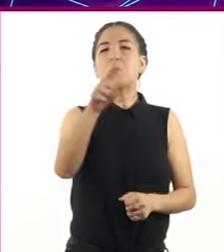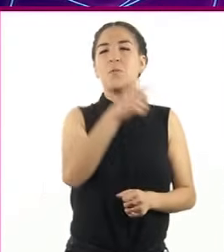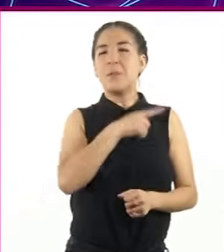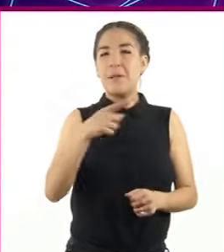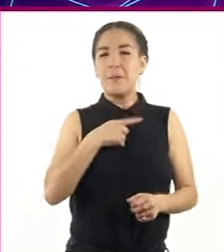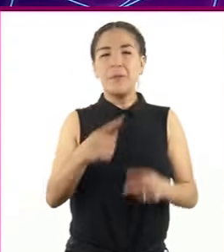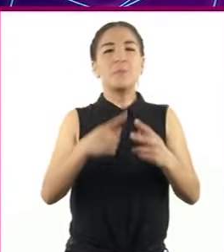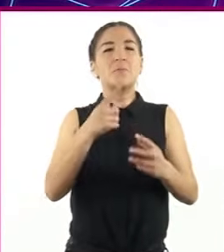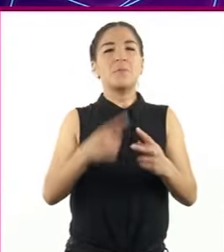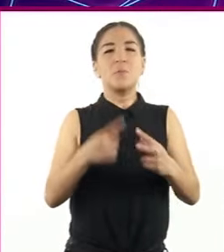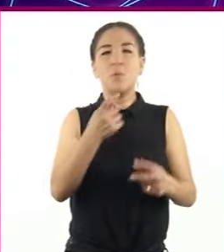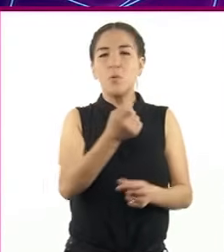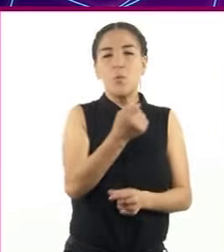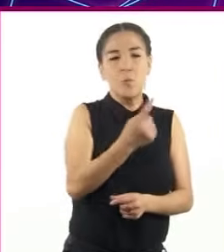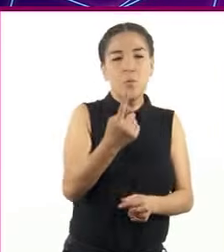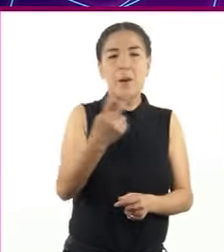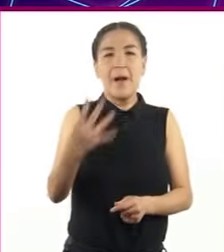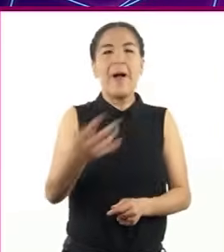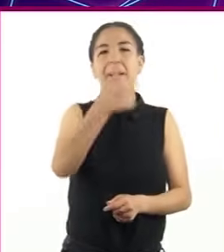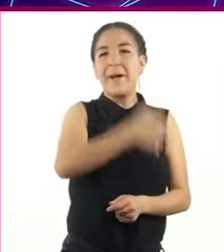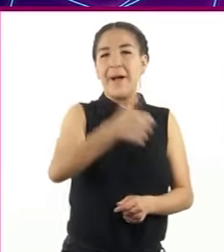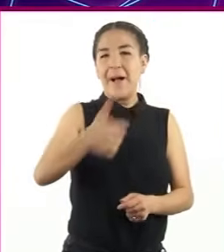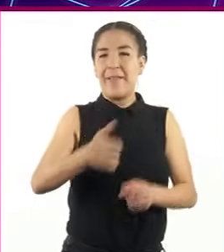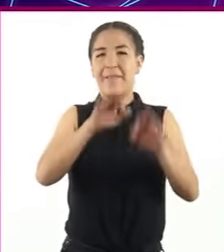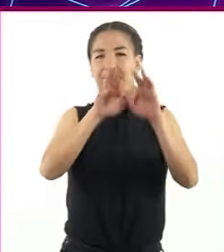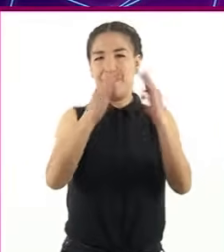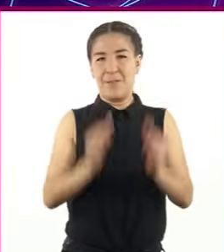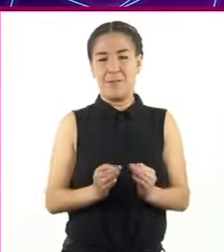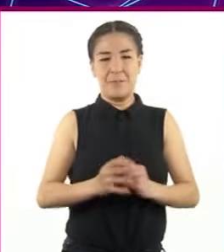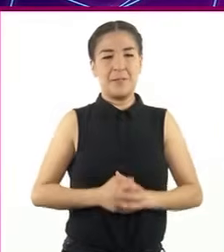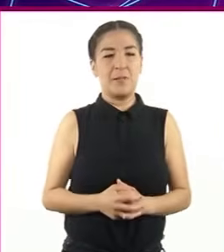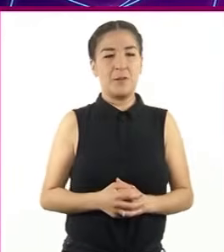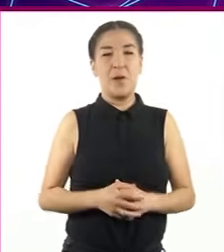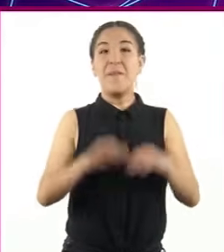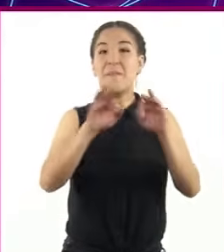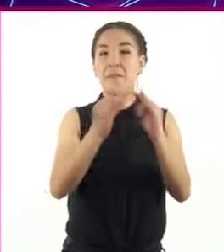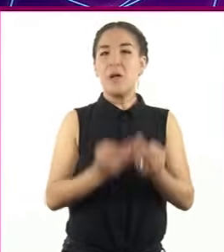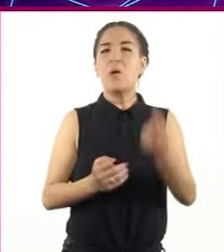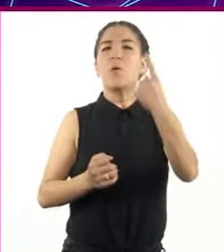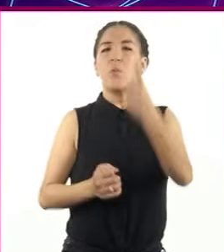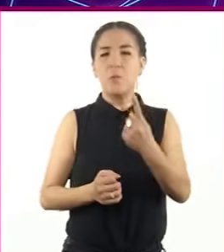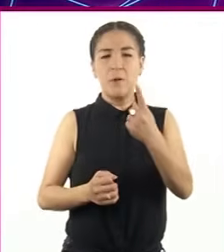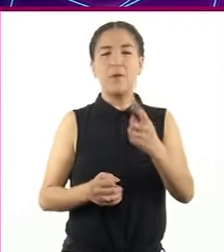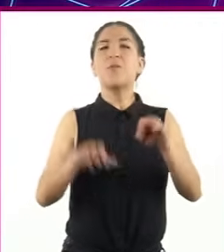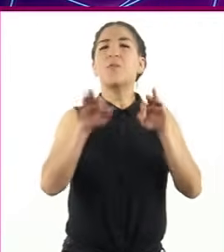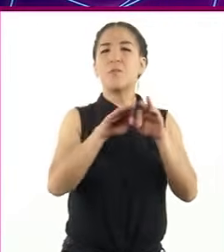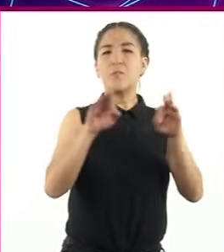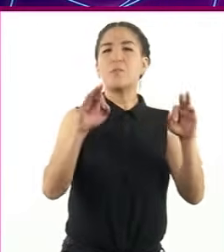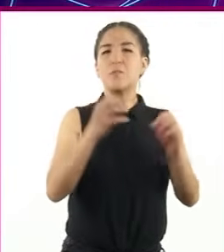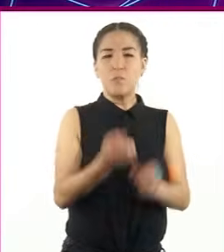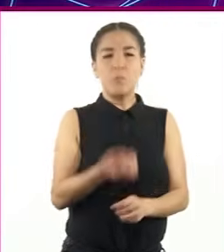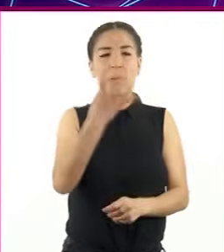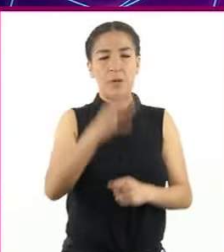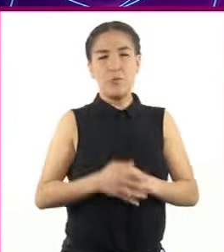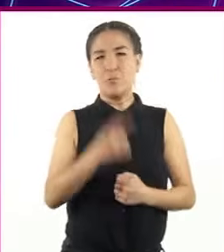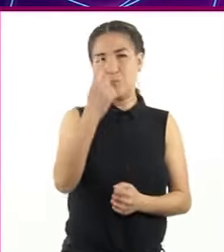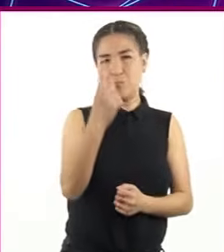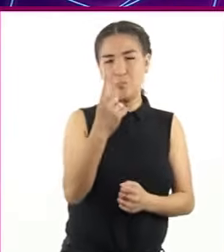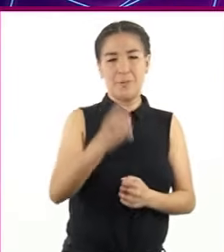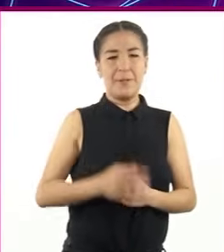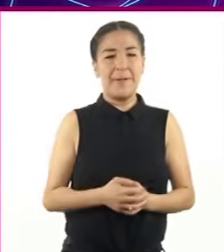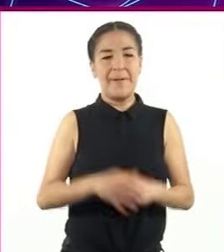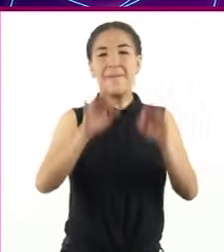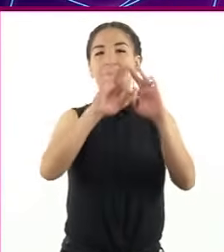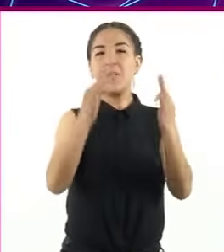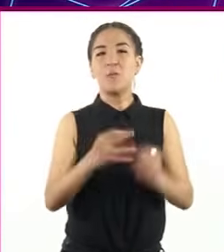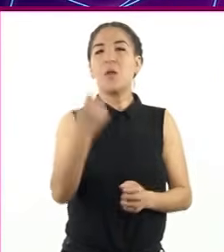contaremos los elementos en cada una de las figuras. La figura 1 está conformada por una esfera. La